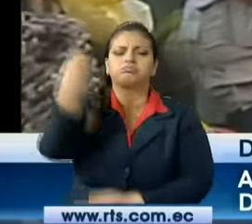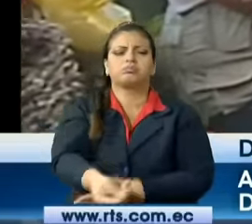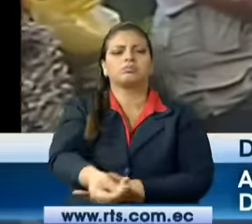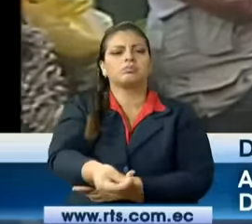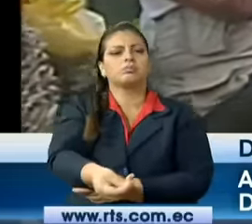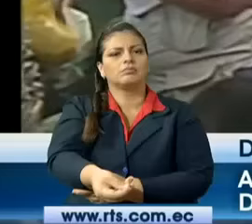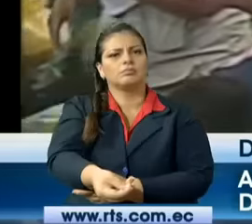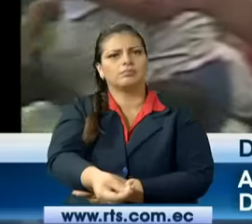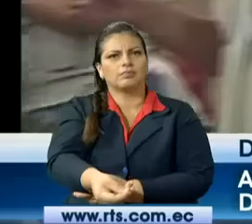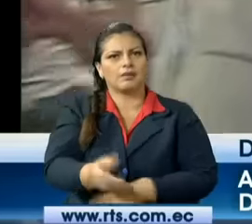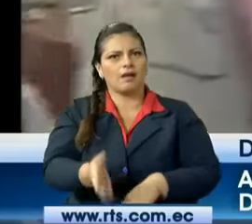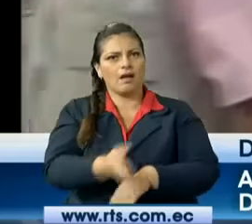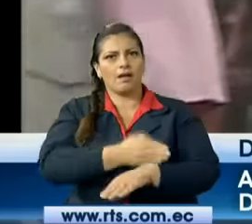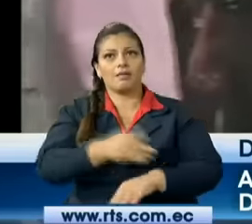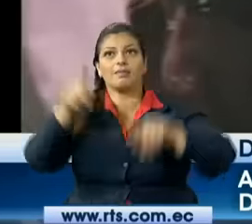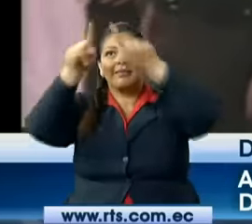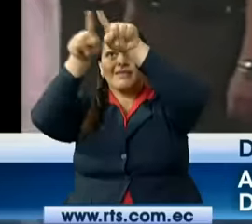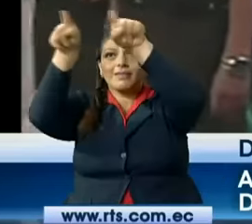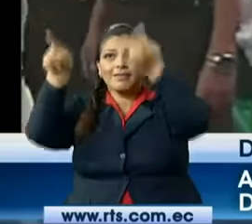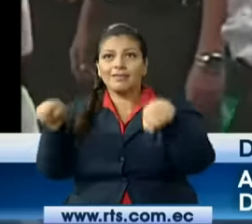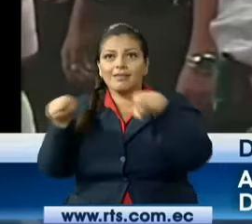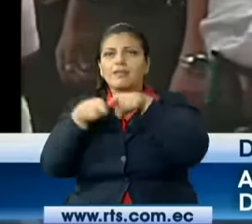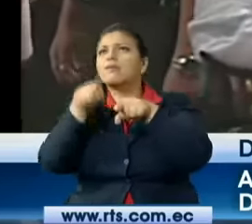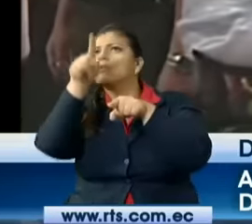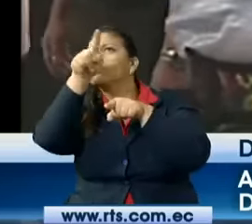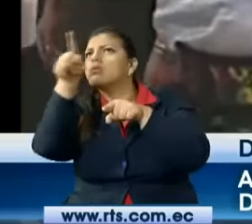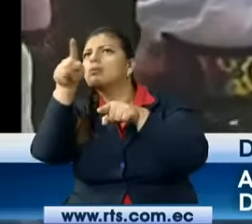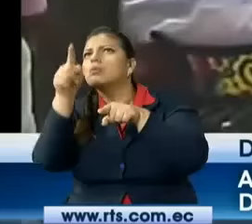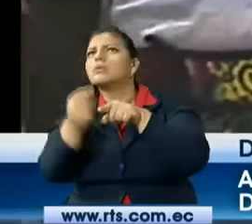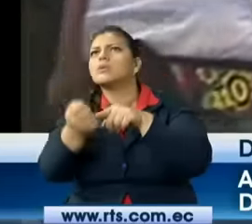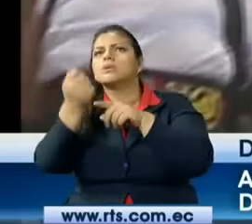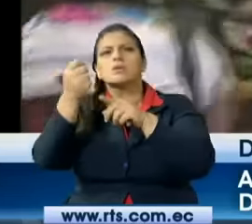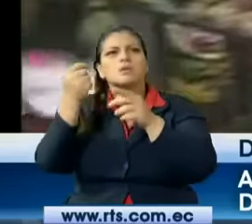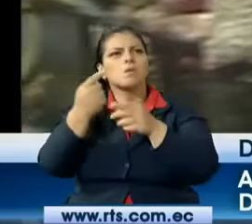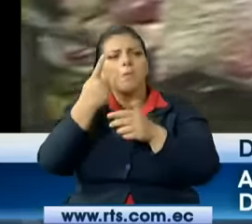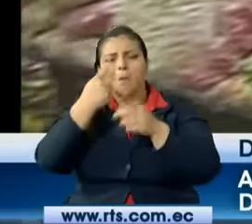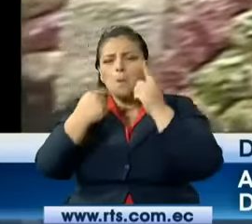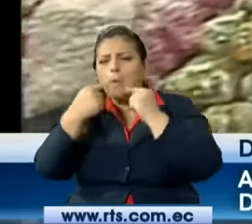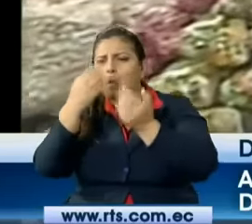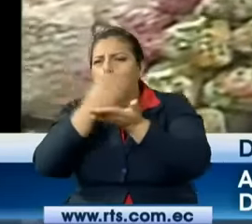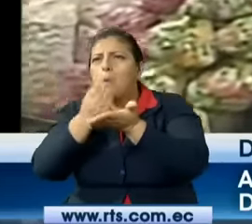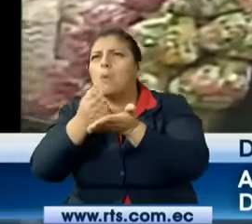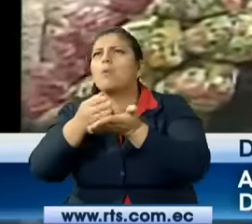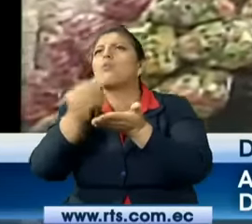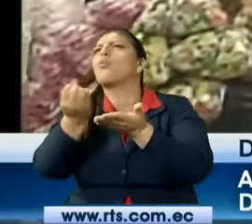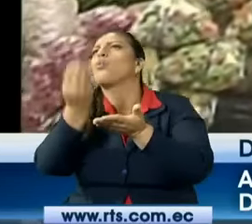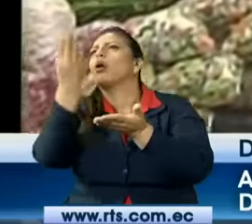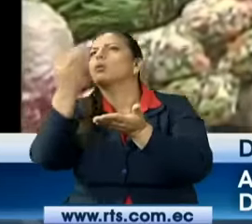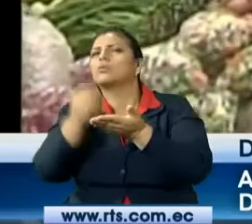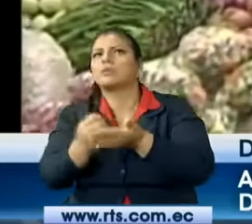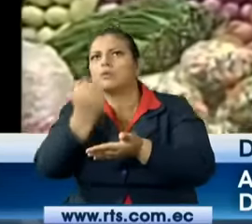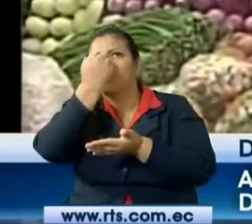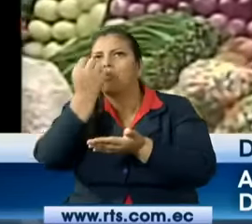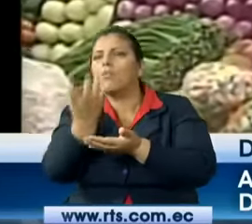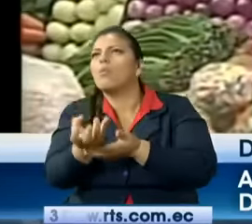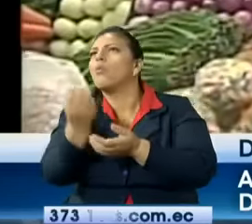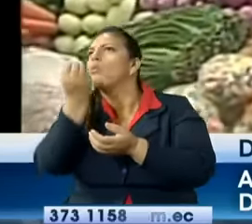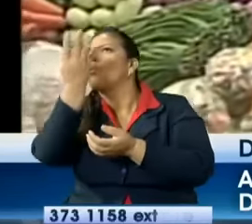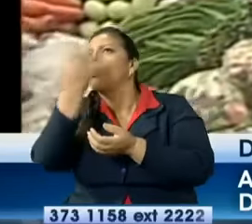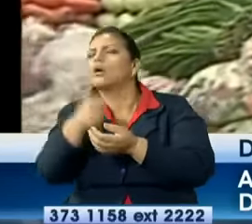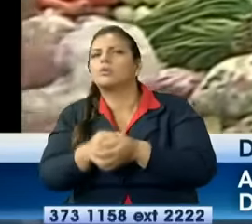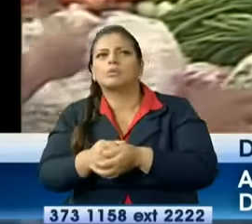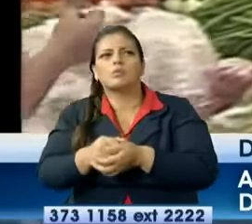tampoco nadie, por ejemplo, de pronto le da un seguimiento. Sí, por ejemplo, hoy compré tomate a 40 centavos la libra. La